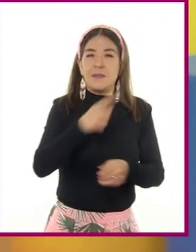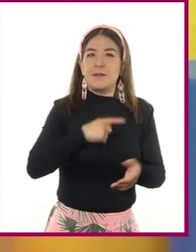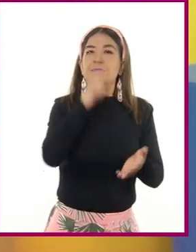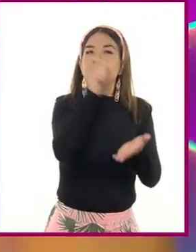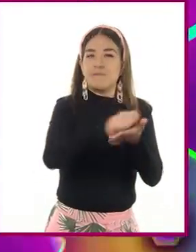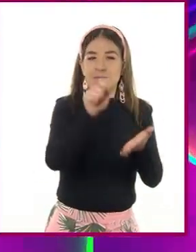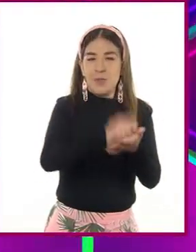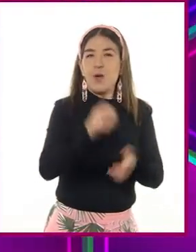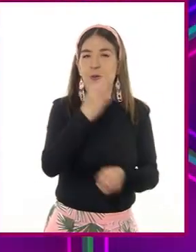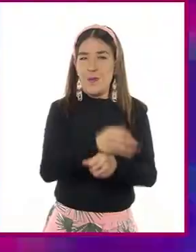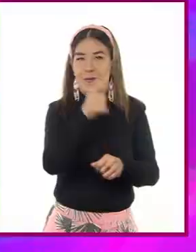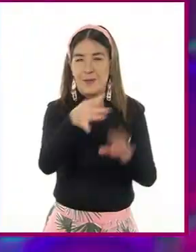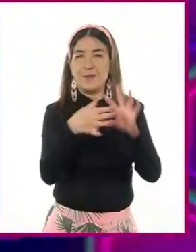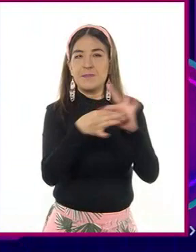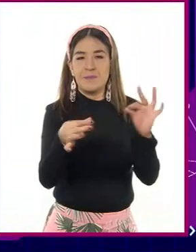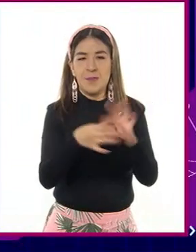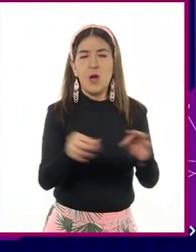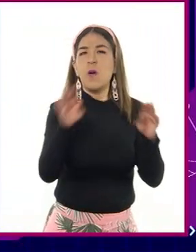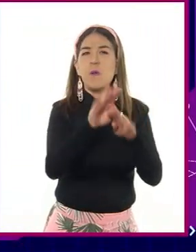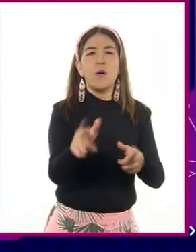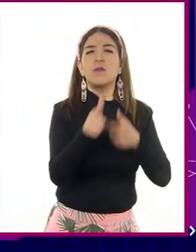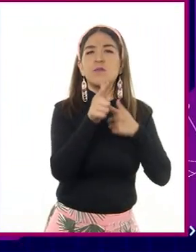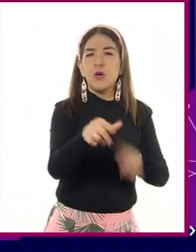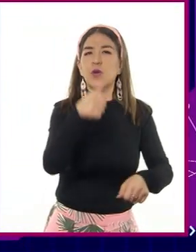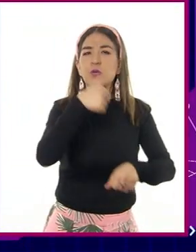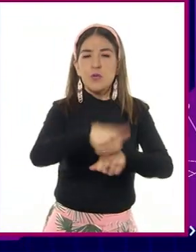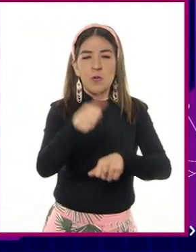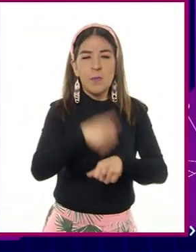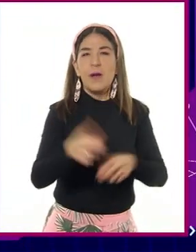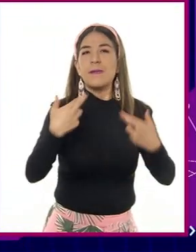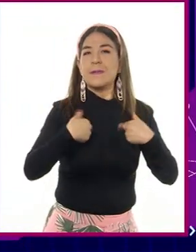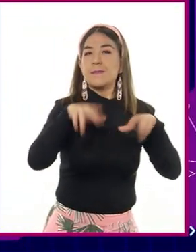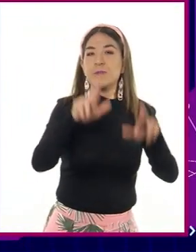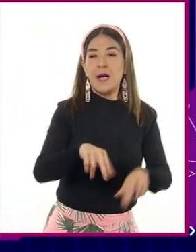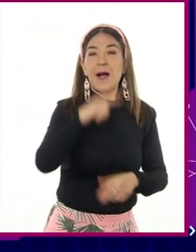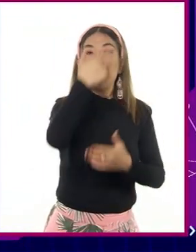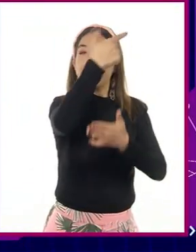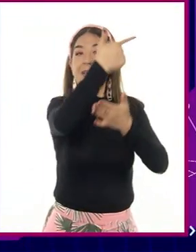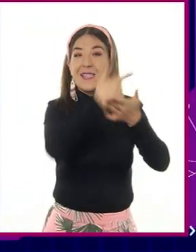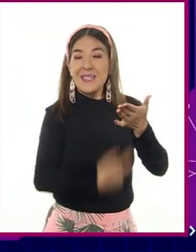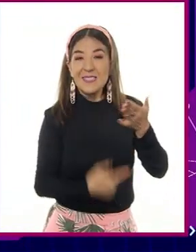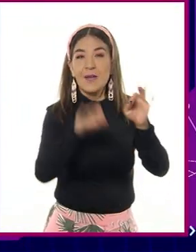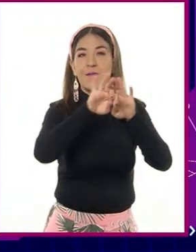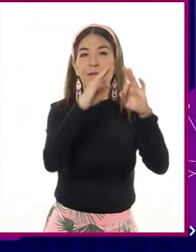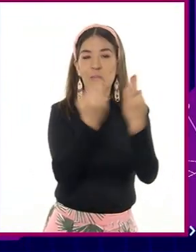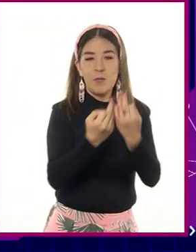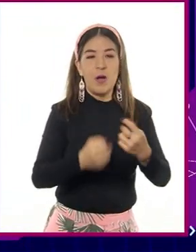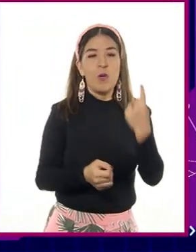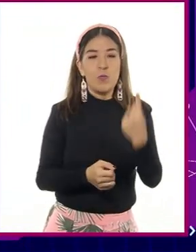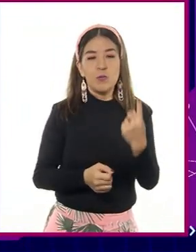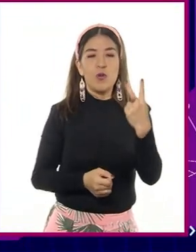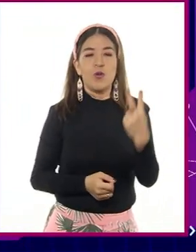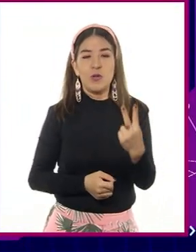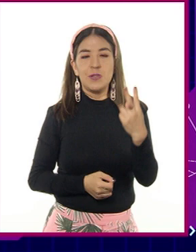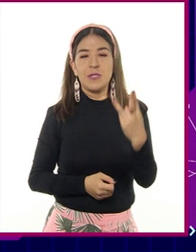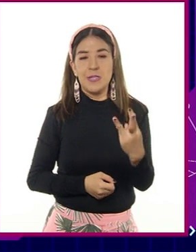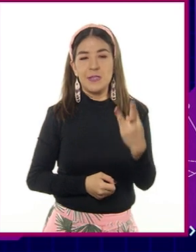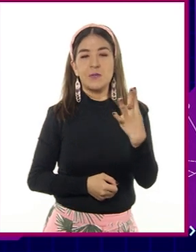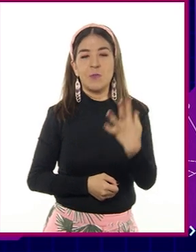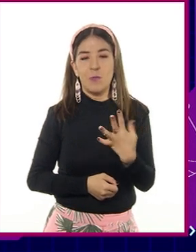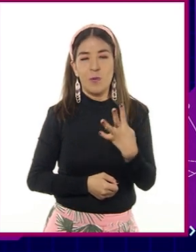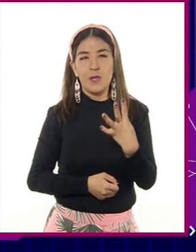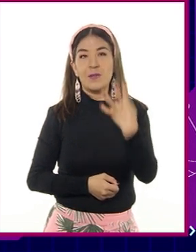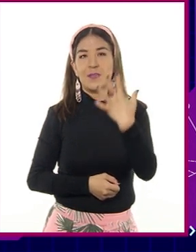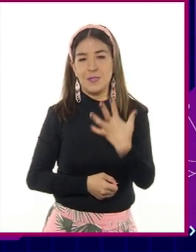de la explicación. Una sucesión numérica se representa como una lista de la forma 1, 2, 3,